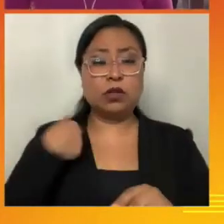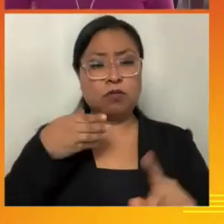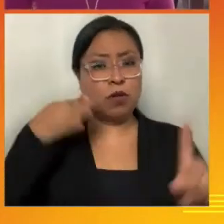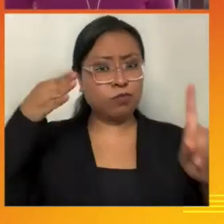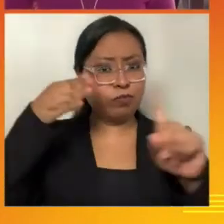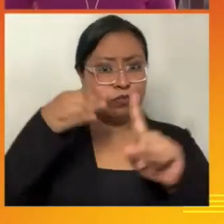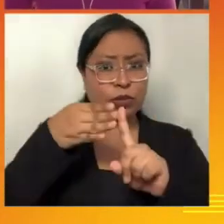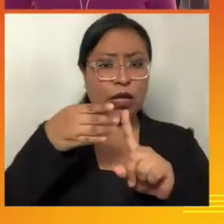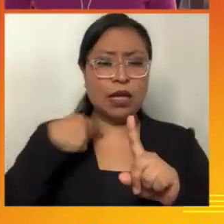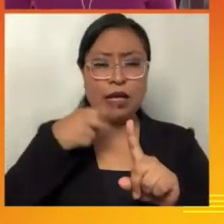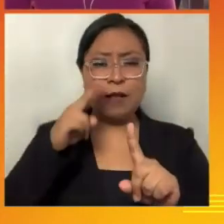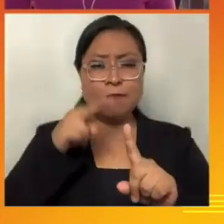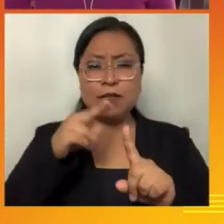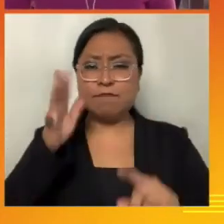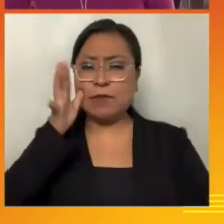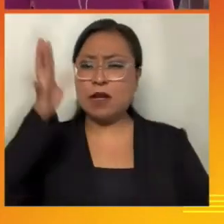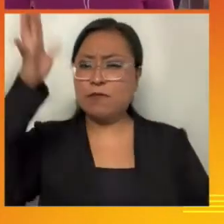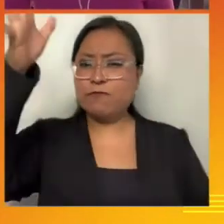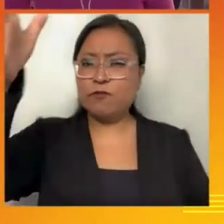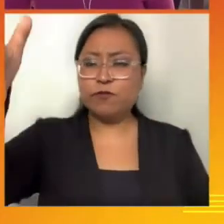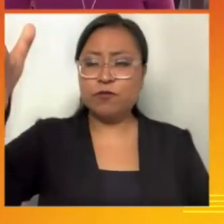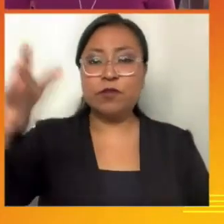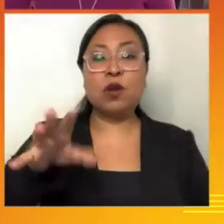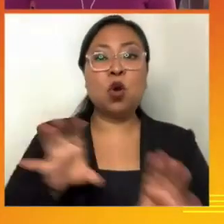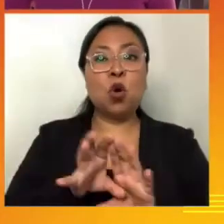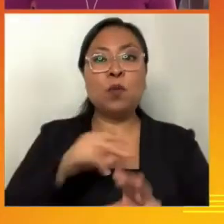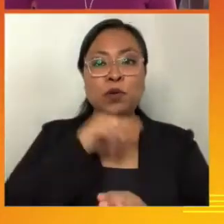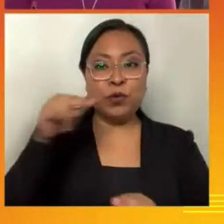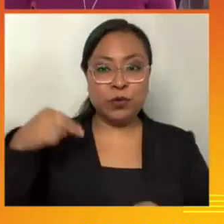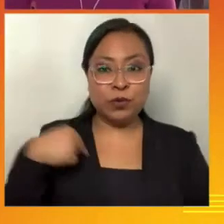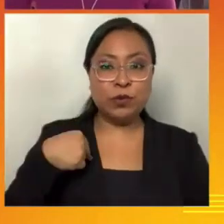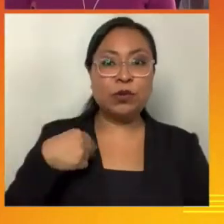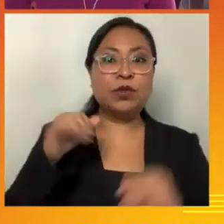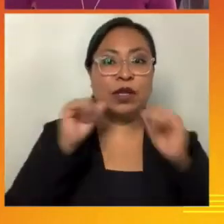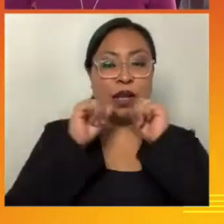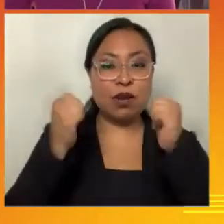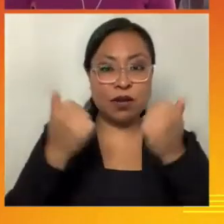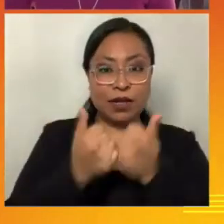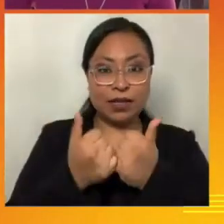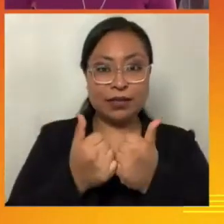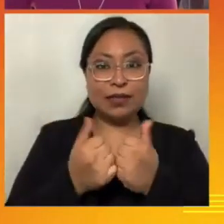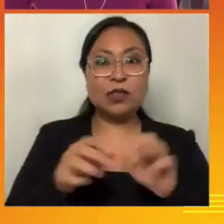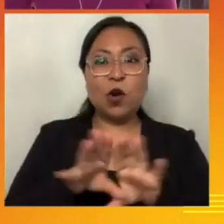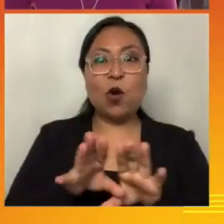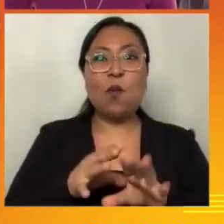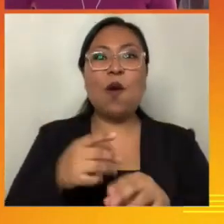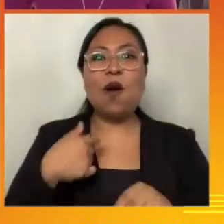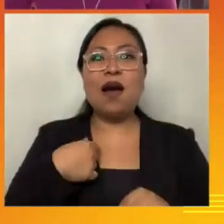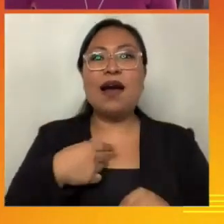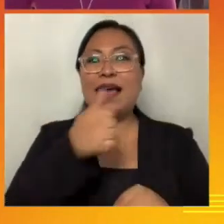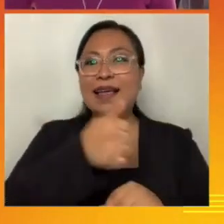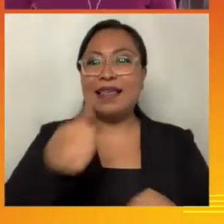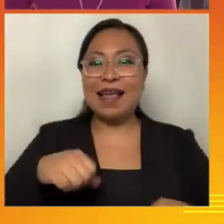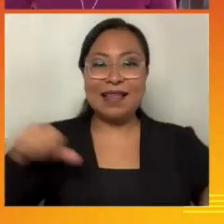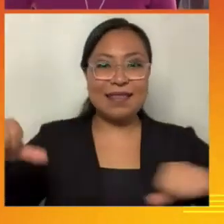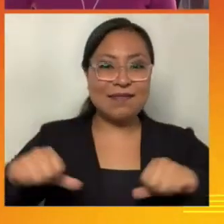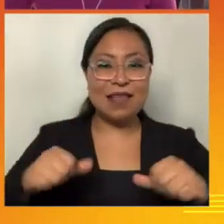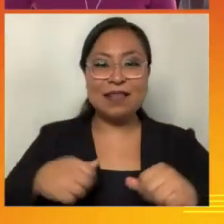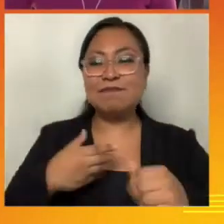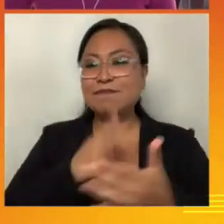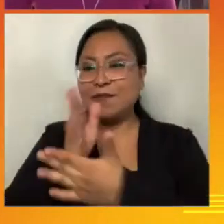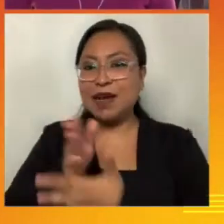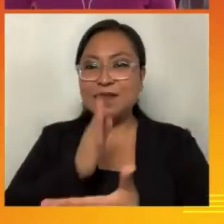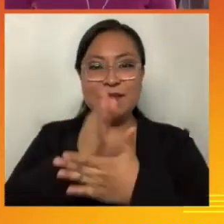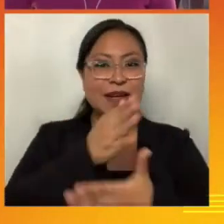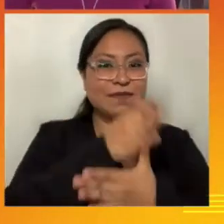interna hacia la función operativa de las organizaciones de la sociedad civil, y obviamente pues desde el programa